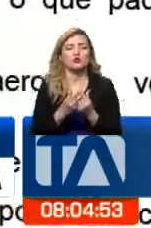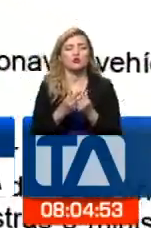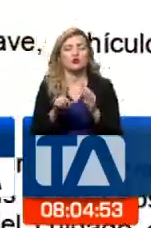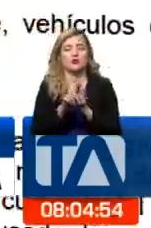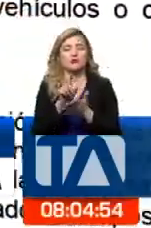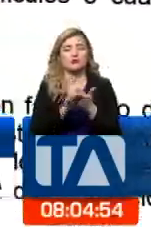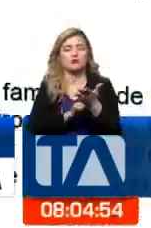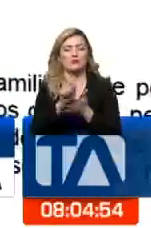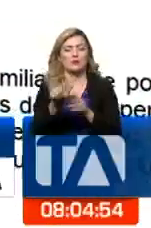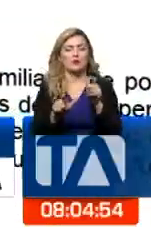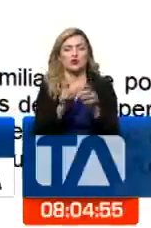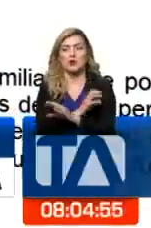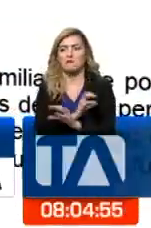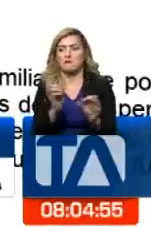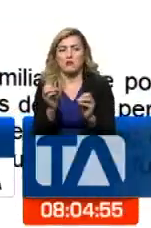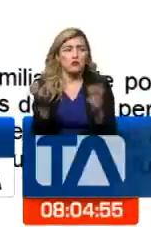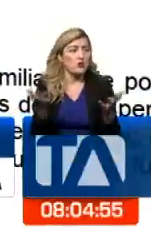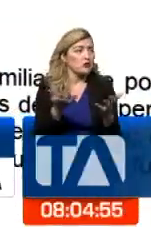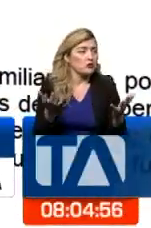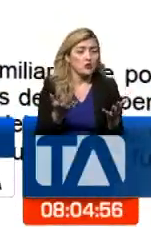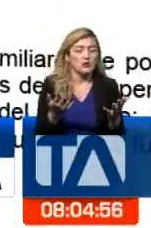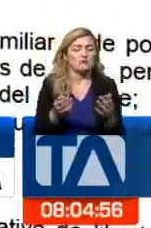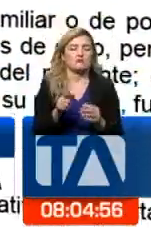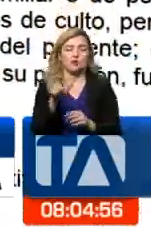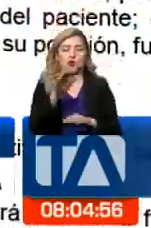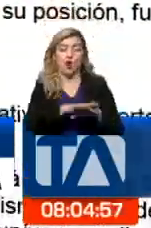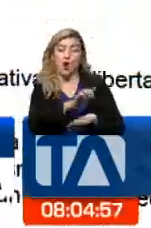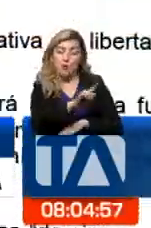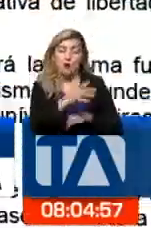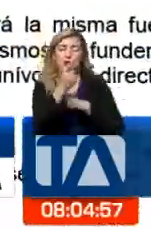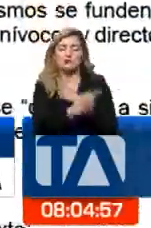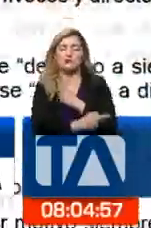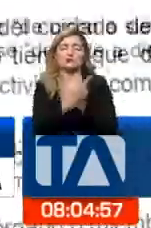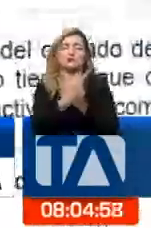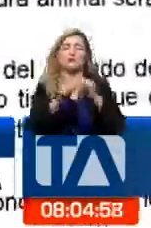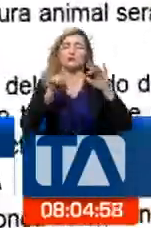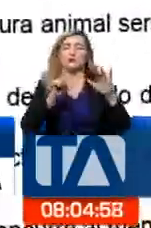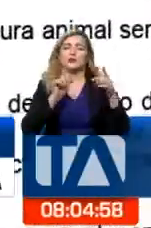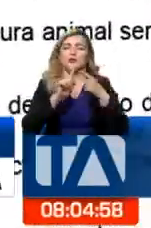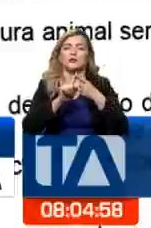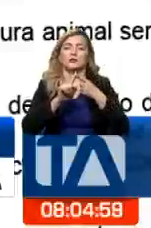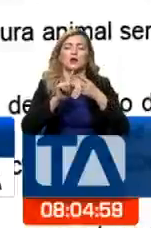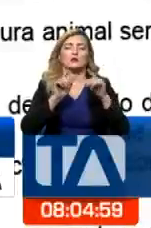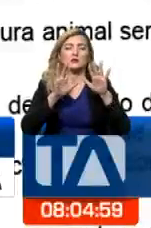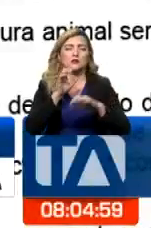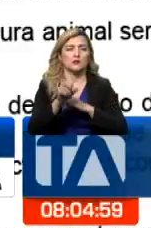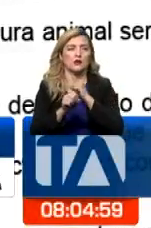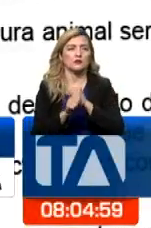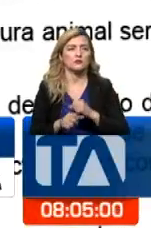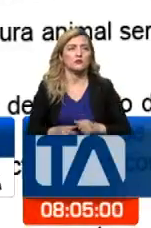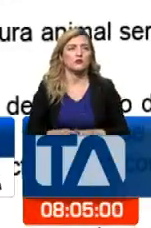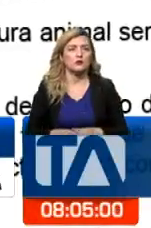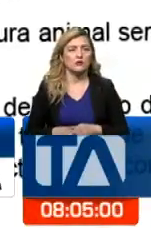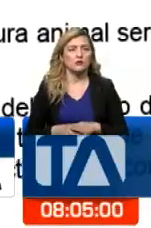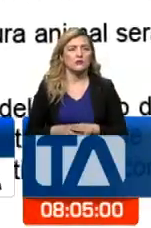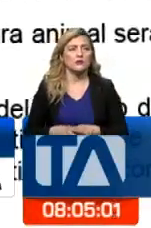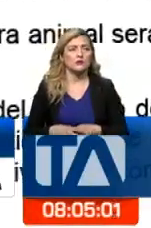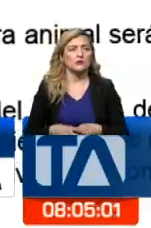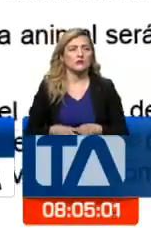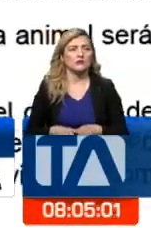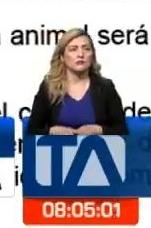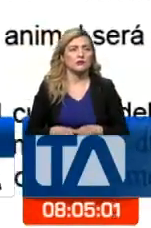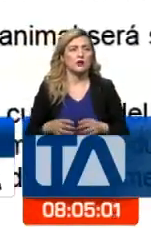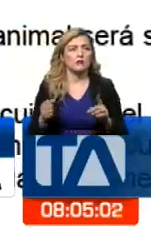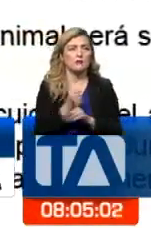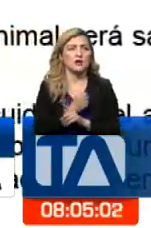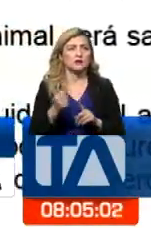desaparición involuntaria, que tendrá una pena privativa de libertad de 7 a 10 años. Además, se endurecen las penas en los casos de maltrato